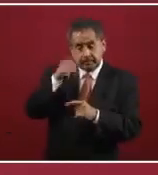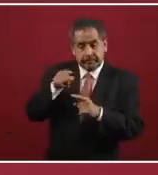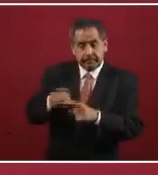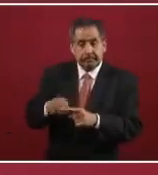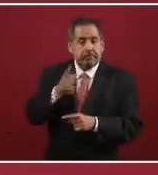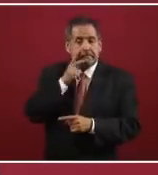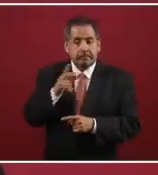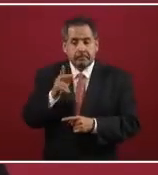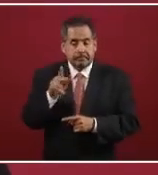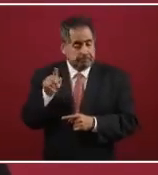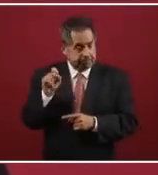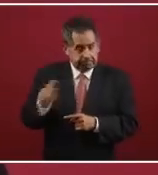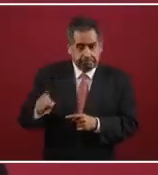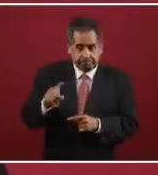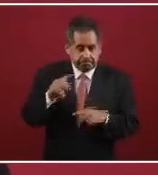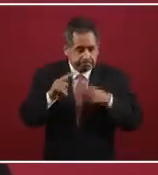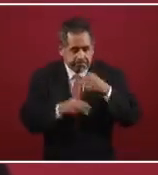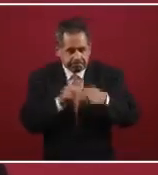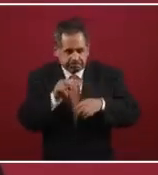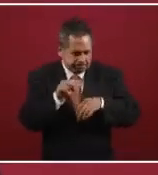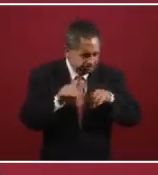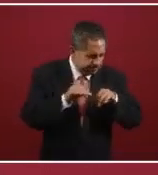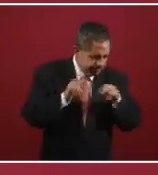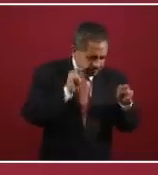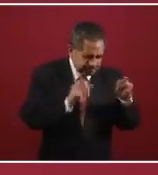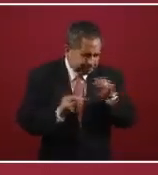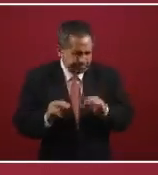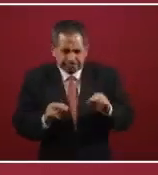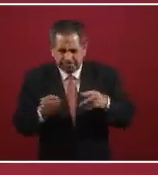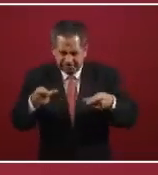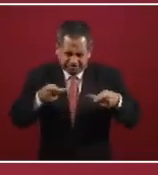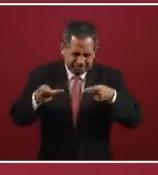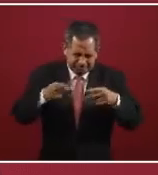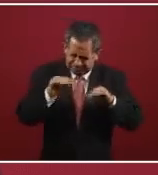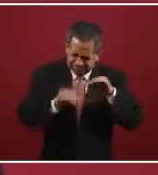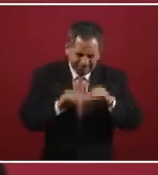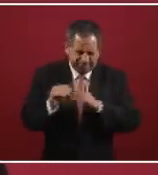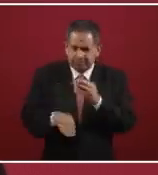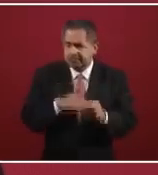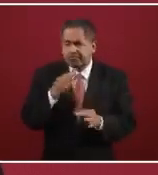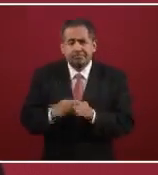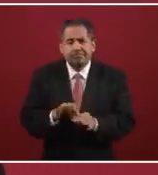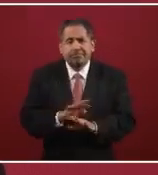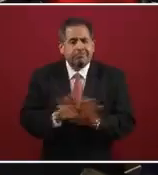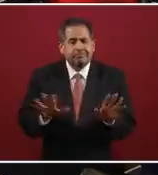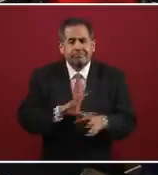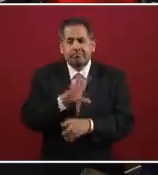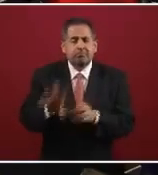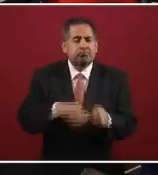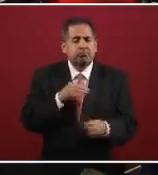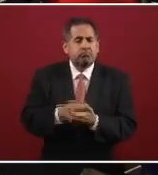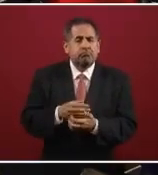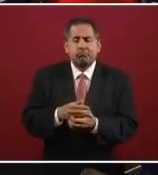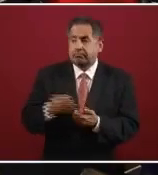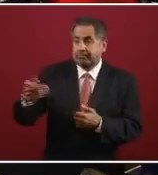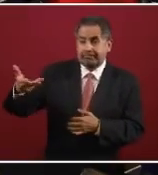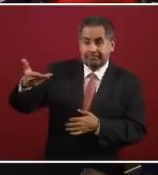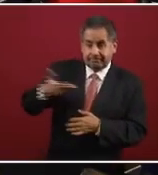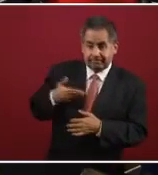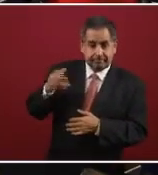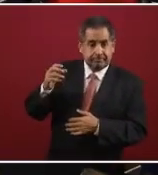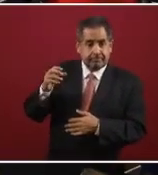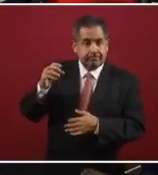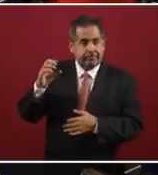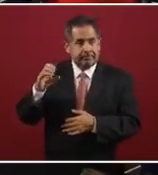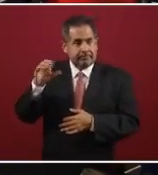del petróleo estuvo trabajando en eso muchísimo nos apoyó todo todas las demandas que pidió la